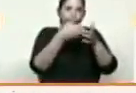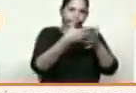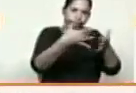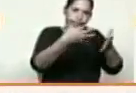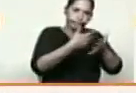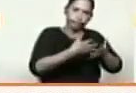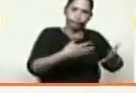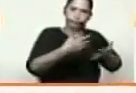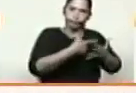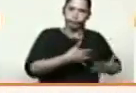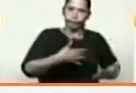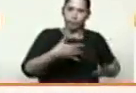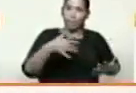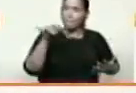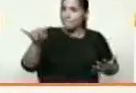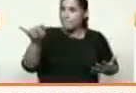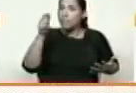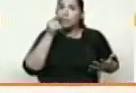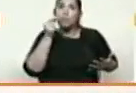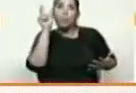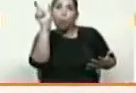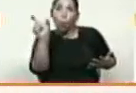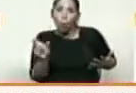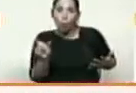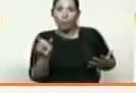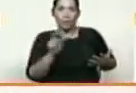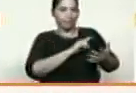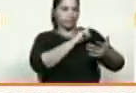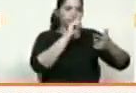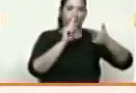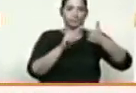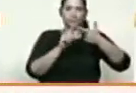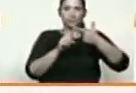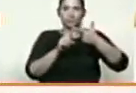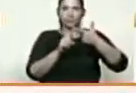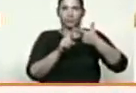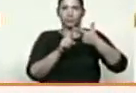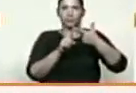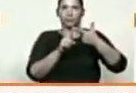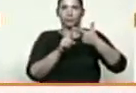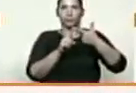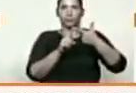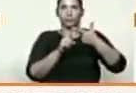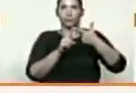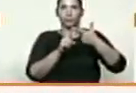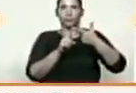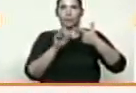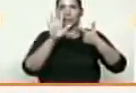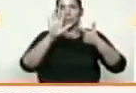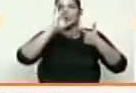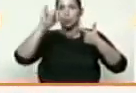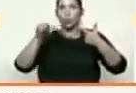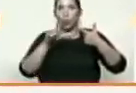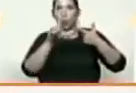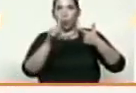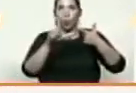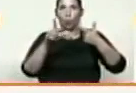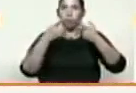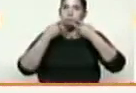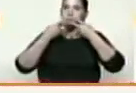Germán Rocio. La segunda, la del 5 de julio, declaración de